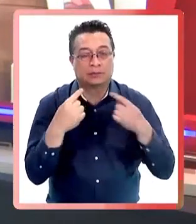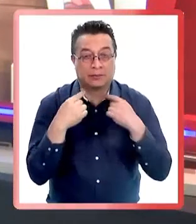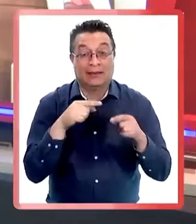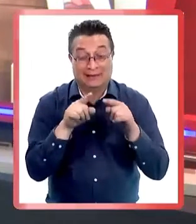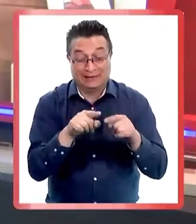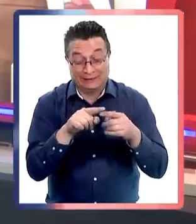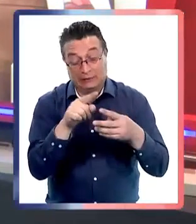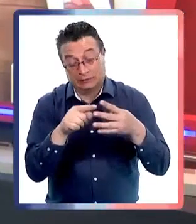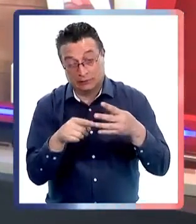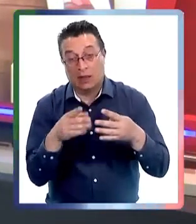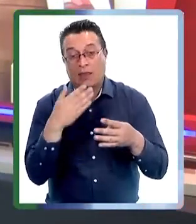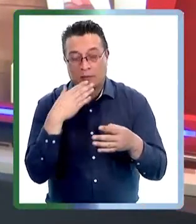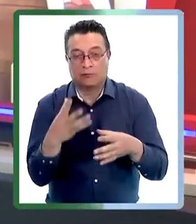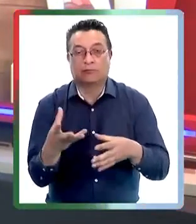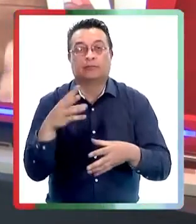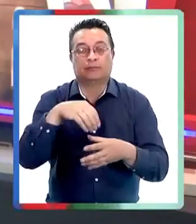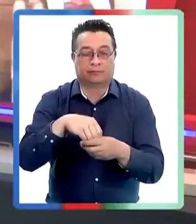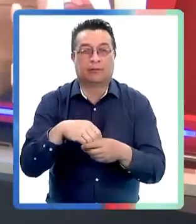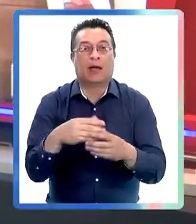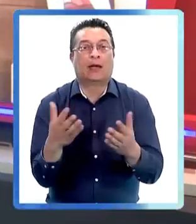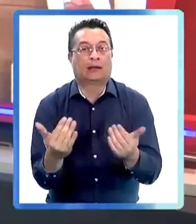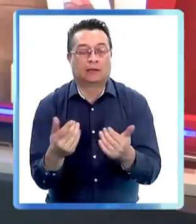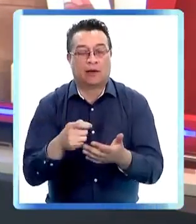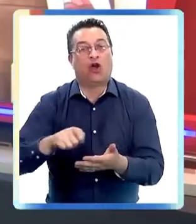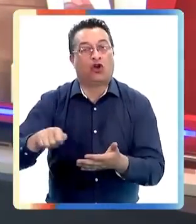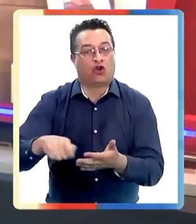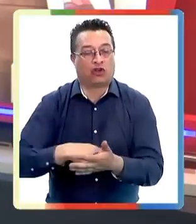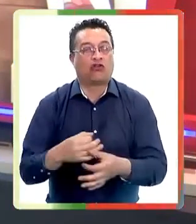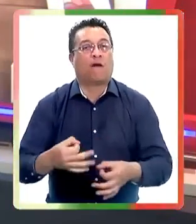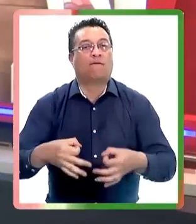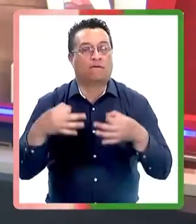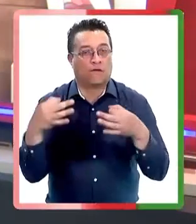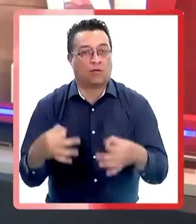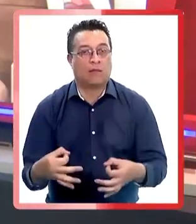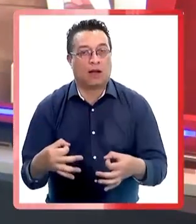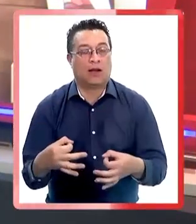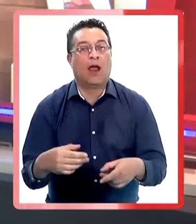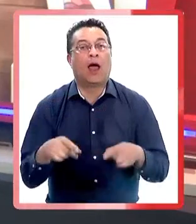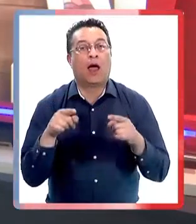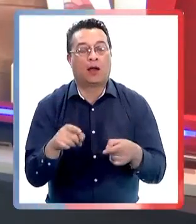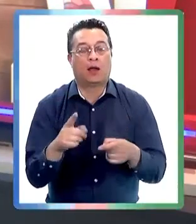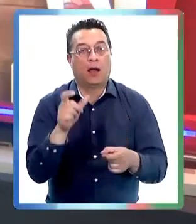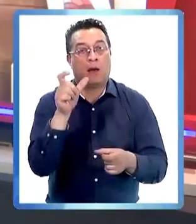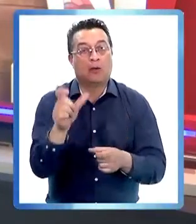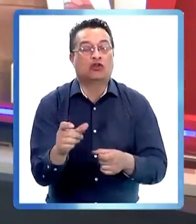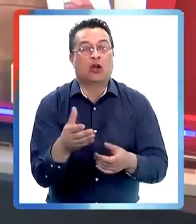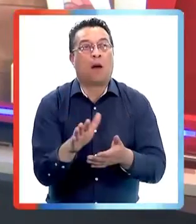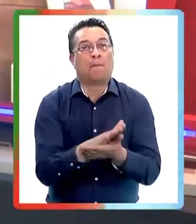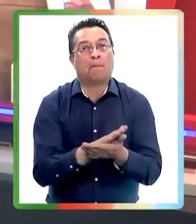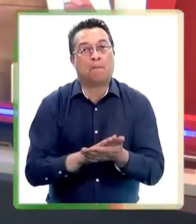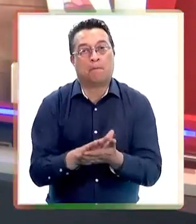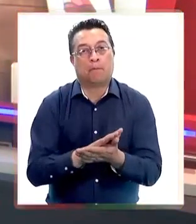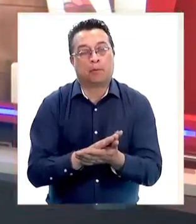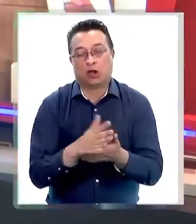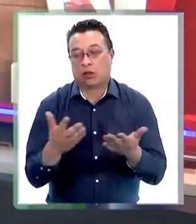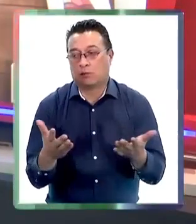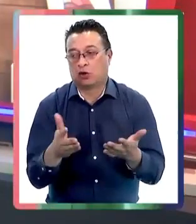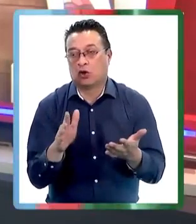de esas, por cierto, también está la necesidad de tener contratos formales, el minuto cuando una persona queda, por